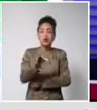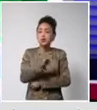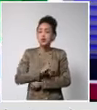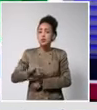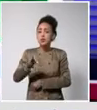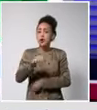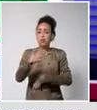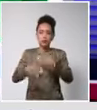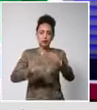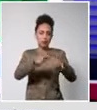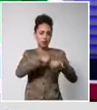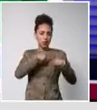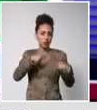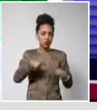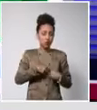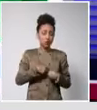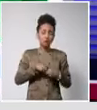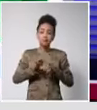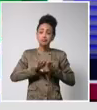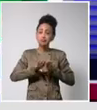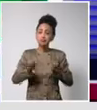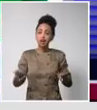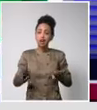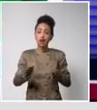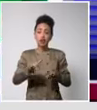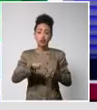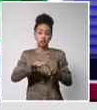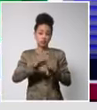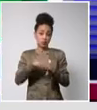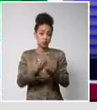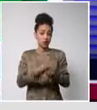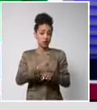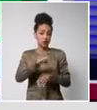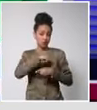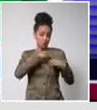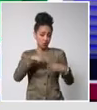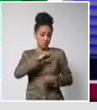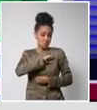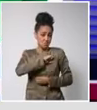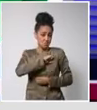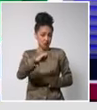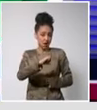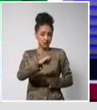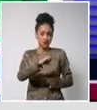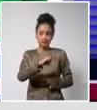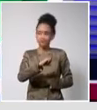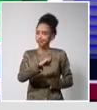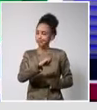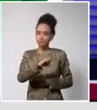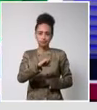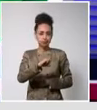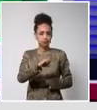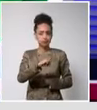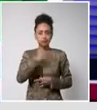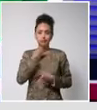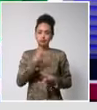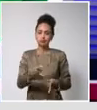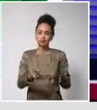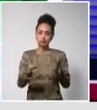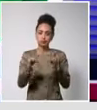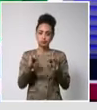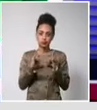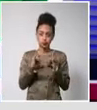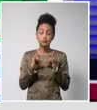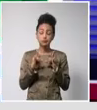bradicardia y lamentablemente hace una parada cardíaca de la cual no fue posible su reanimación, no obstante